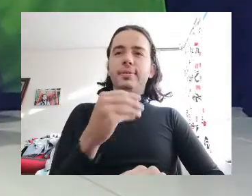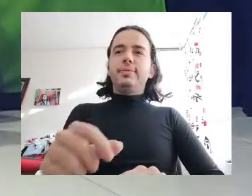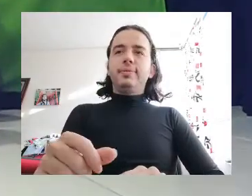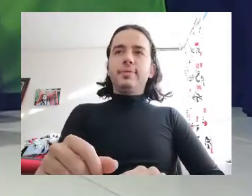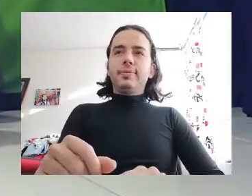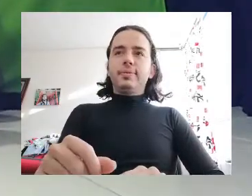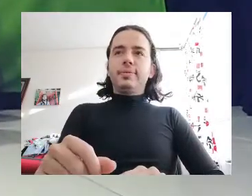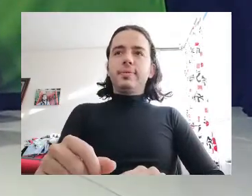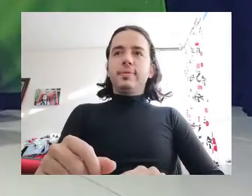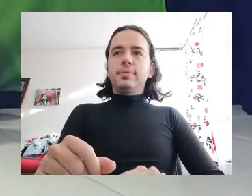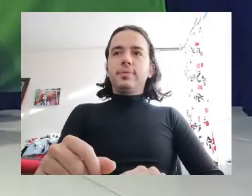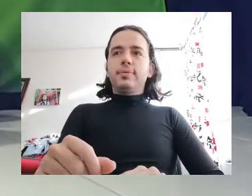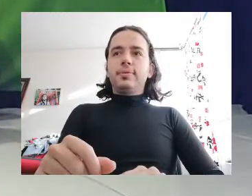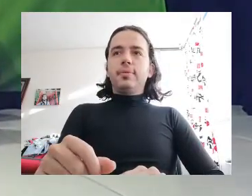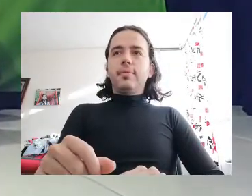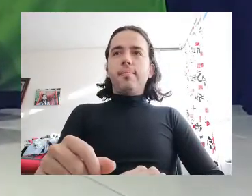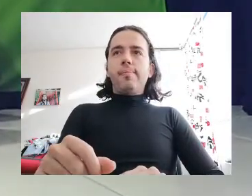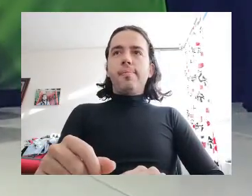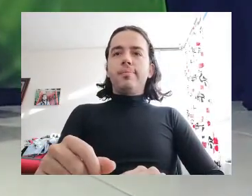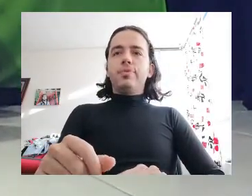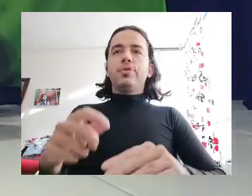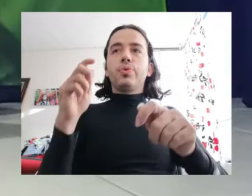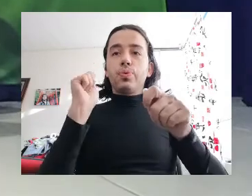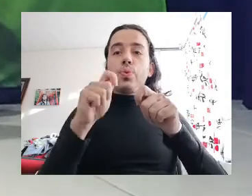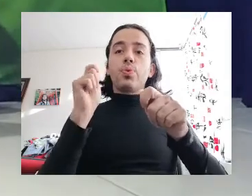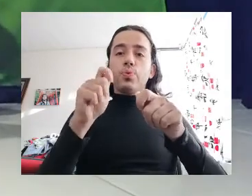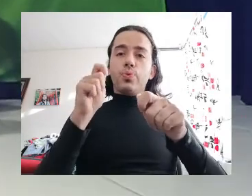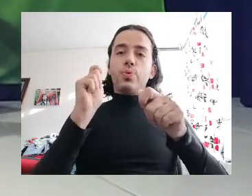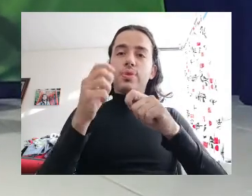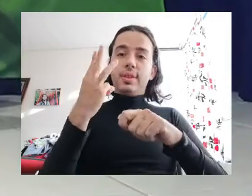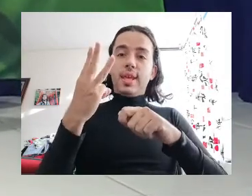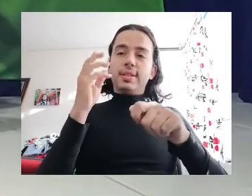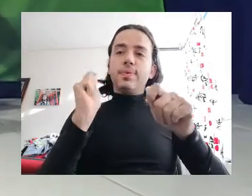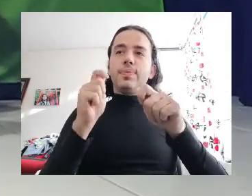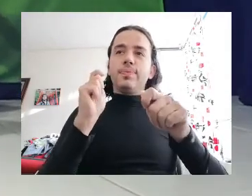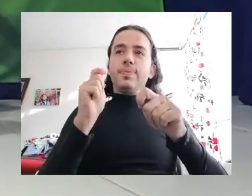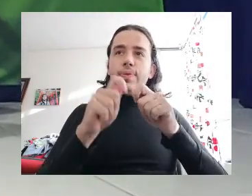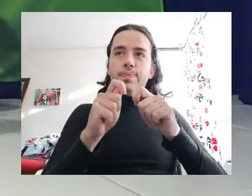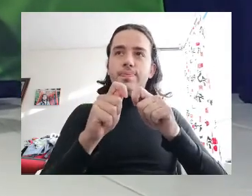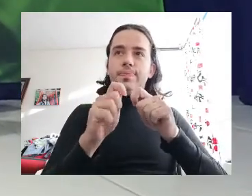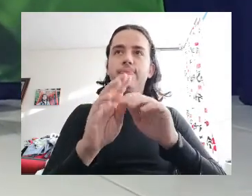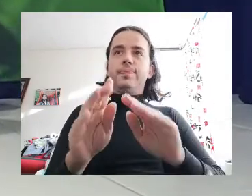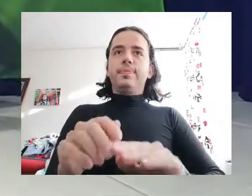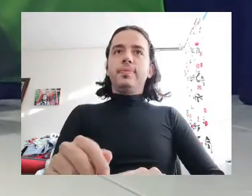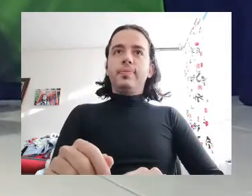y acento. Cuando cuente tres. ¡Uno!